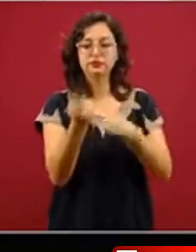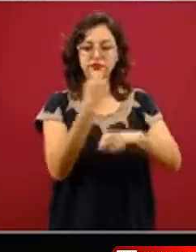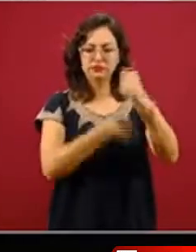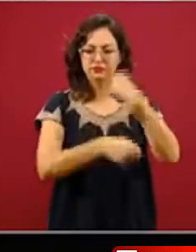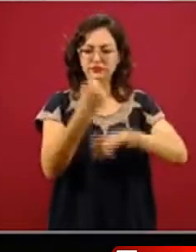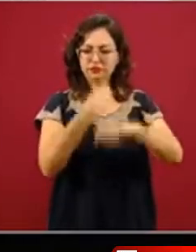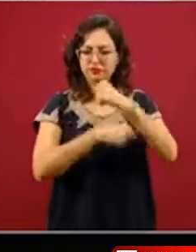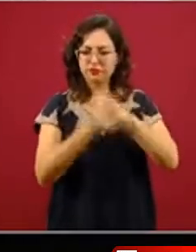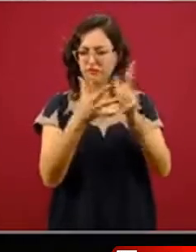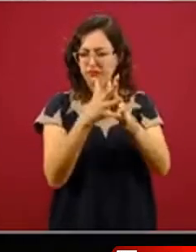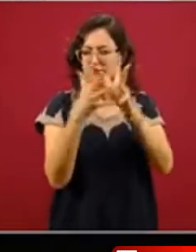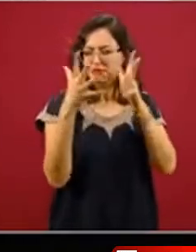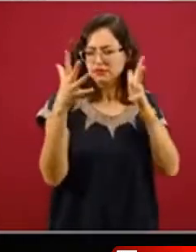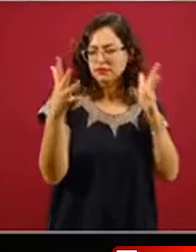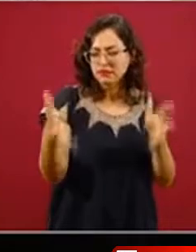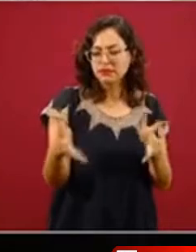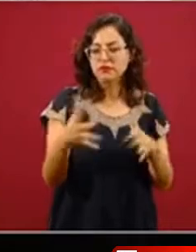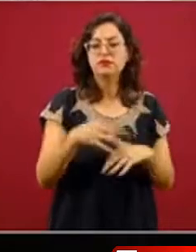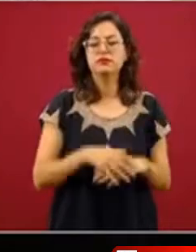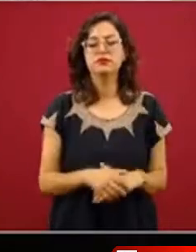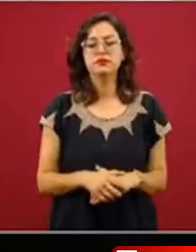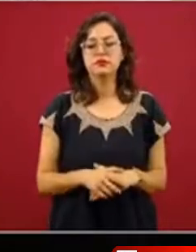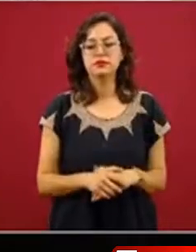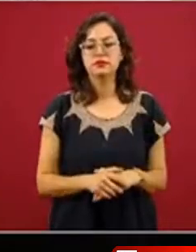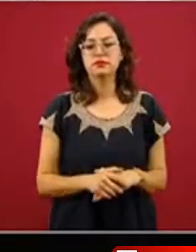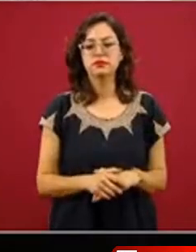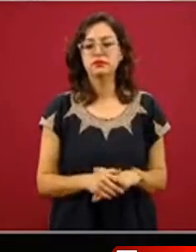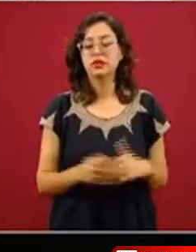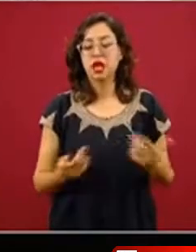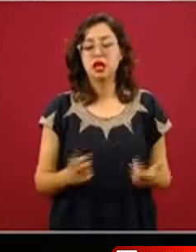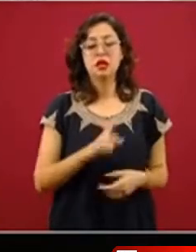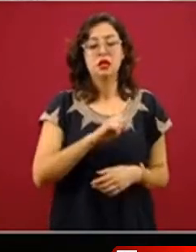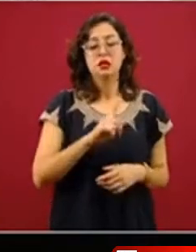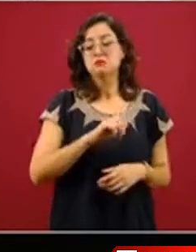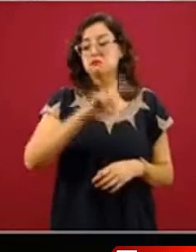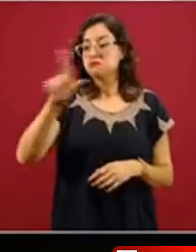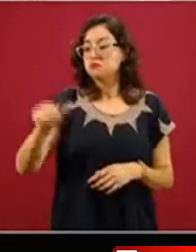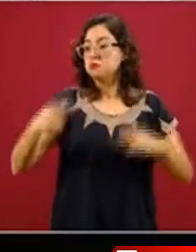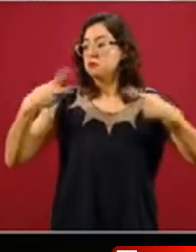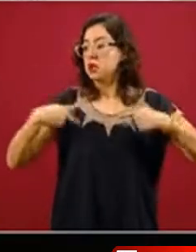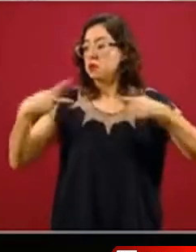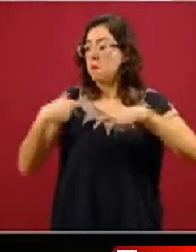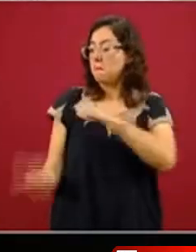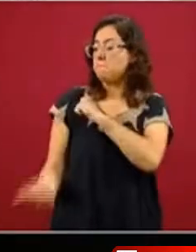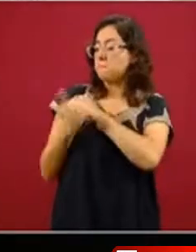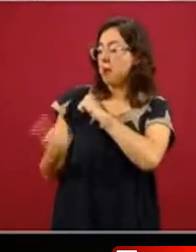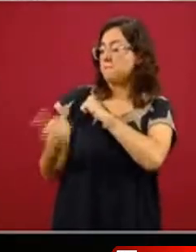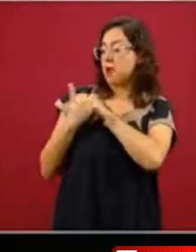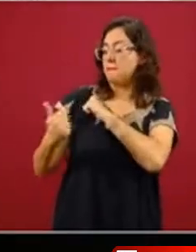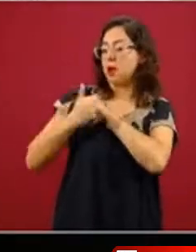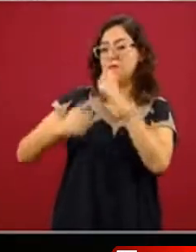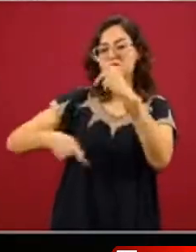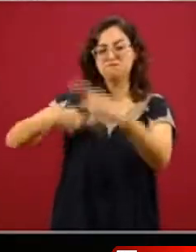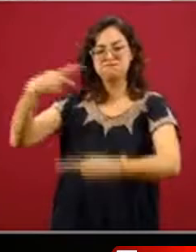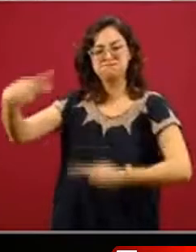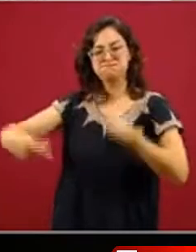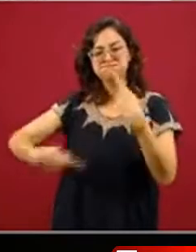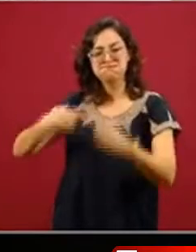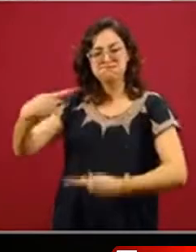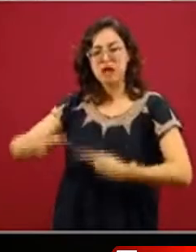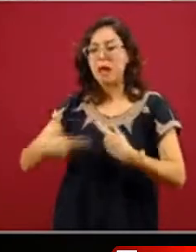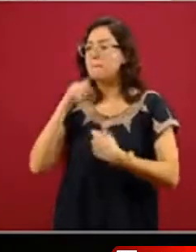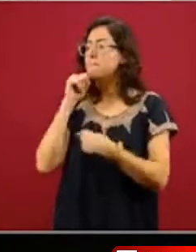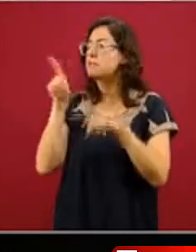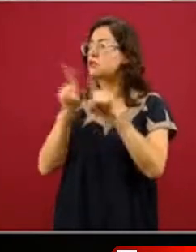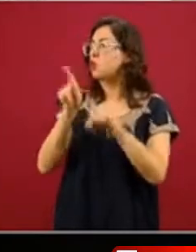tiendas de autoservicio. Y nos llegaron muchas preguntas a nuestra redacción no solamente de aquí de la ciudad, sino de diferentes